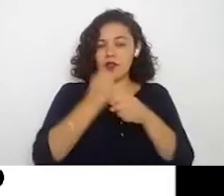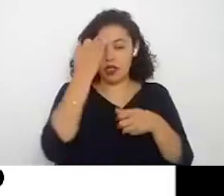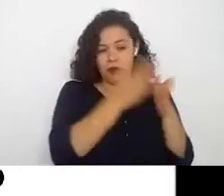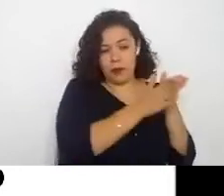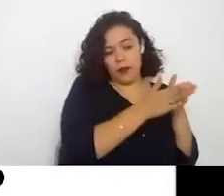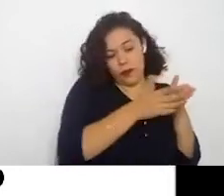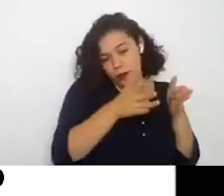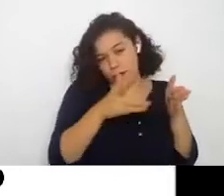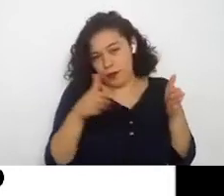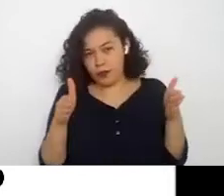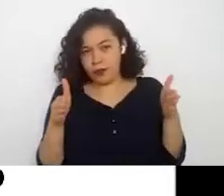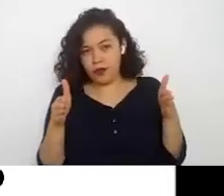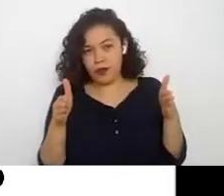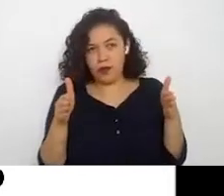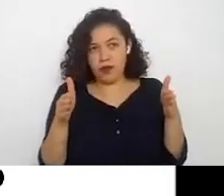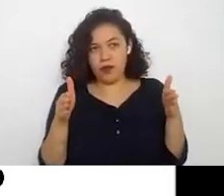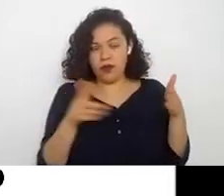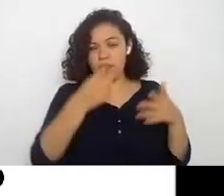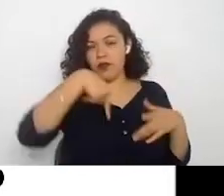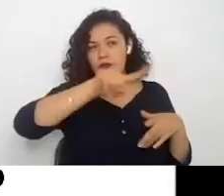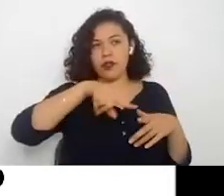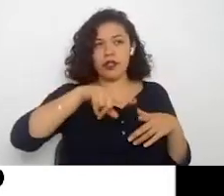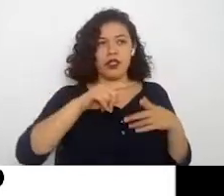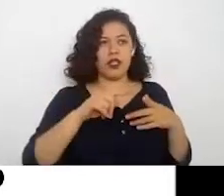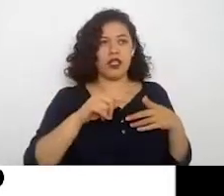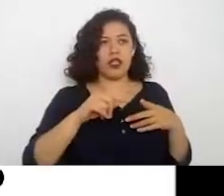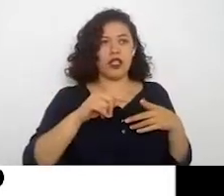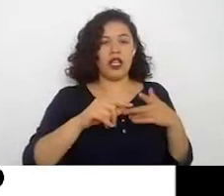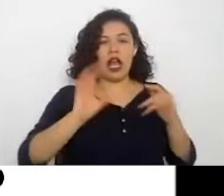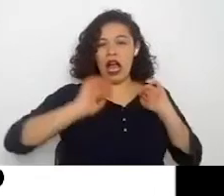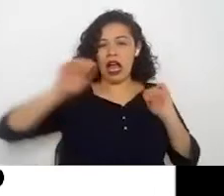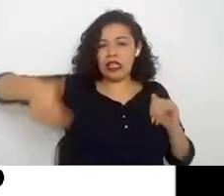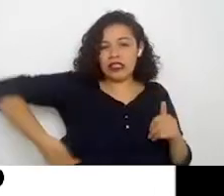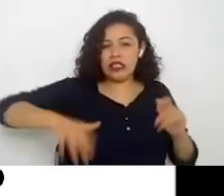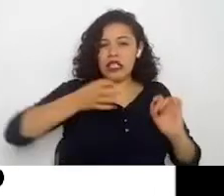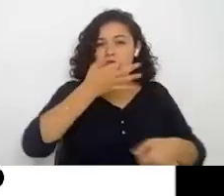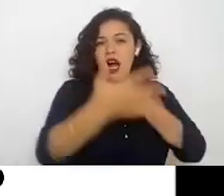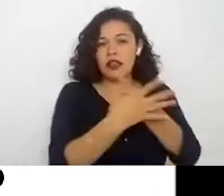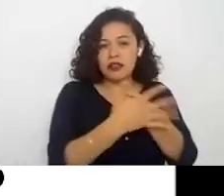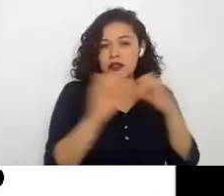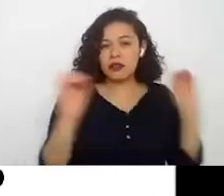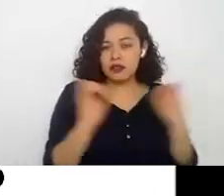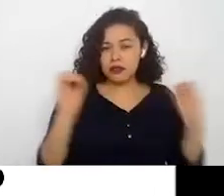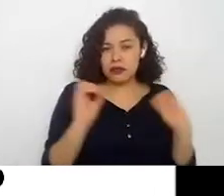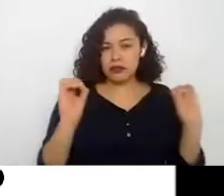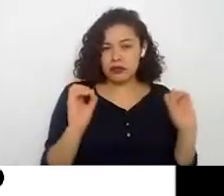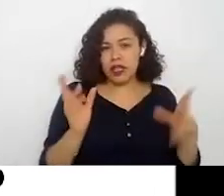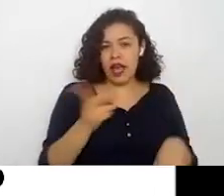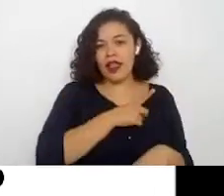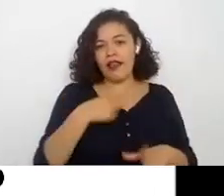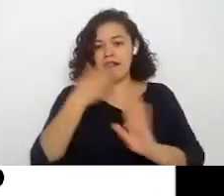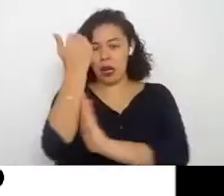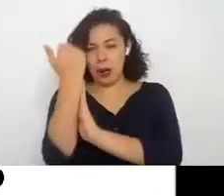ustedes no manifestaron ningún riesgo de, ningún accidente, perdón, pues esta debe de bajar, ¿sí?